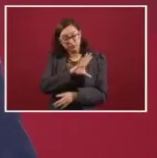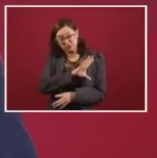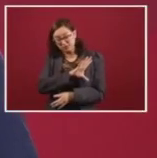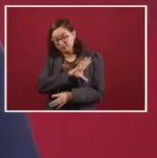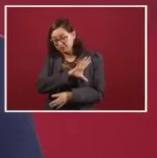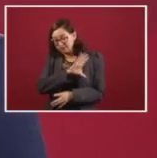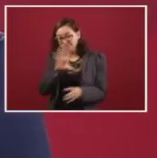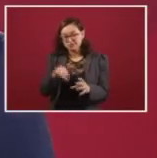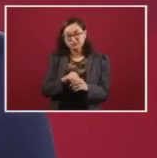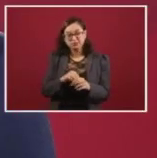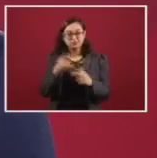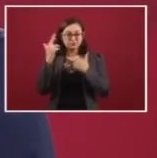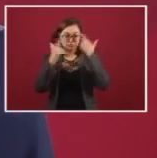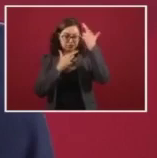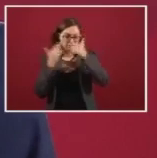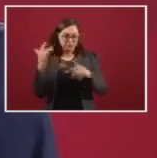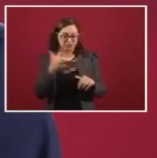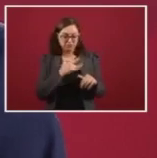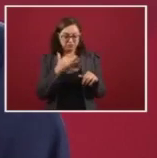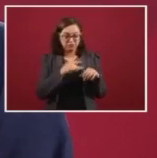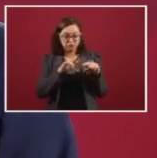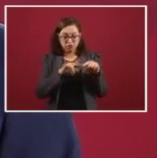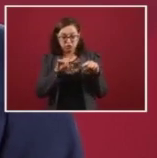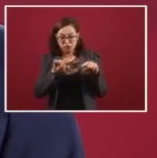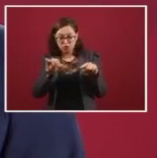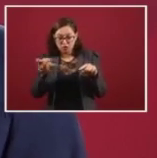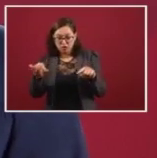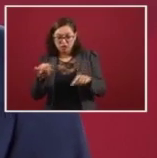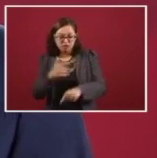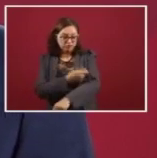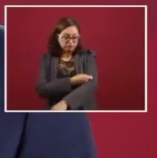electrocardiograma y análisis,